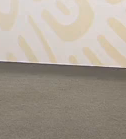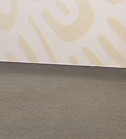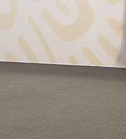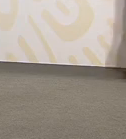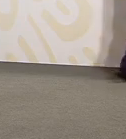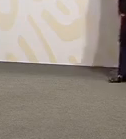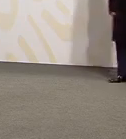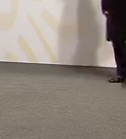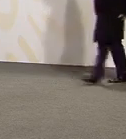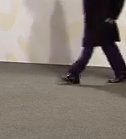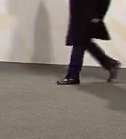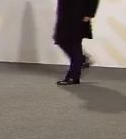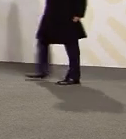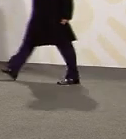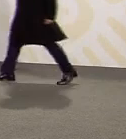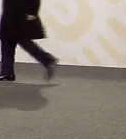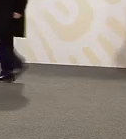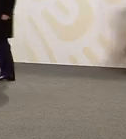días.